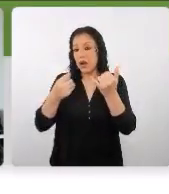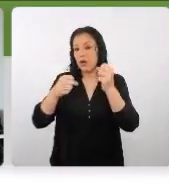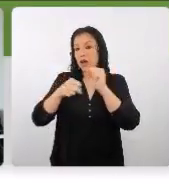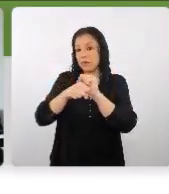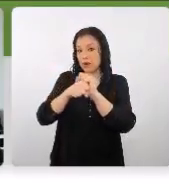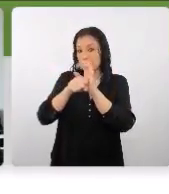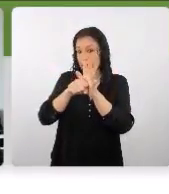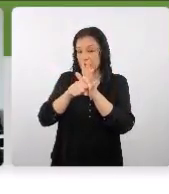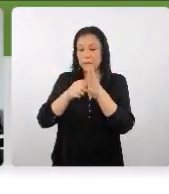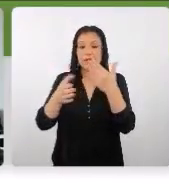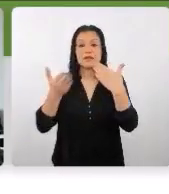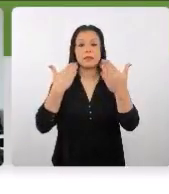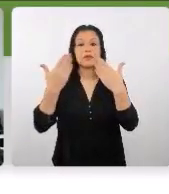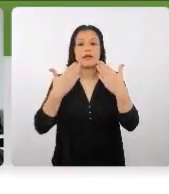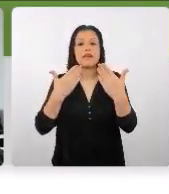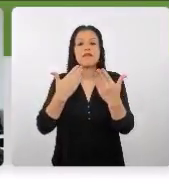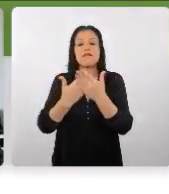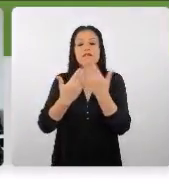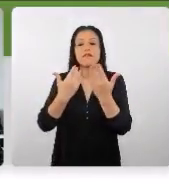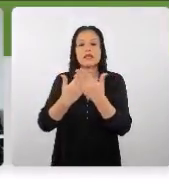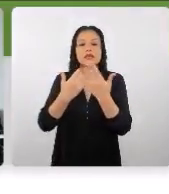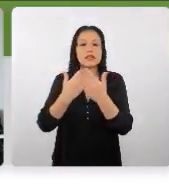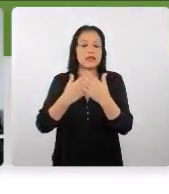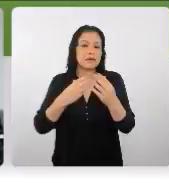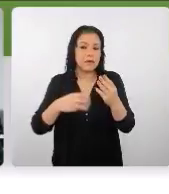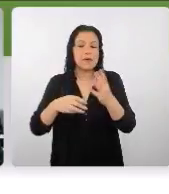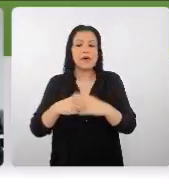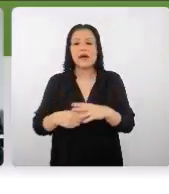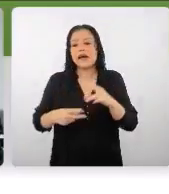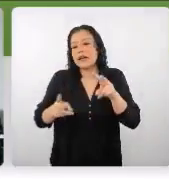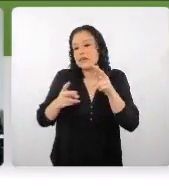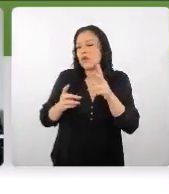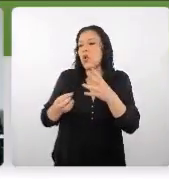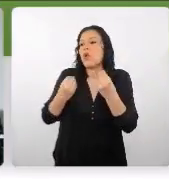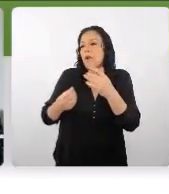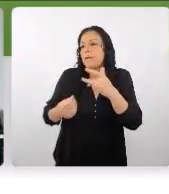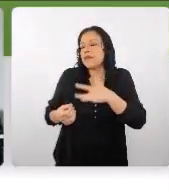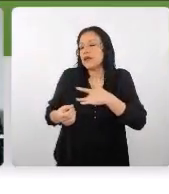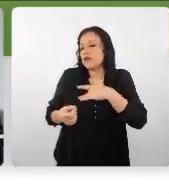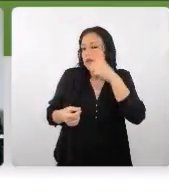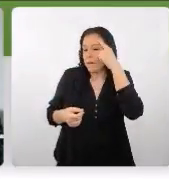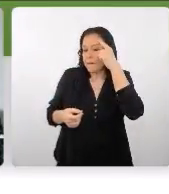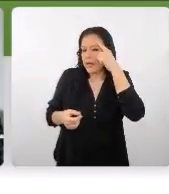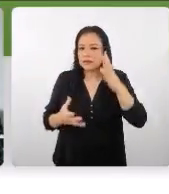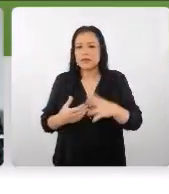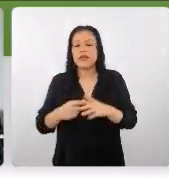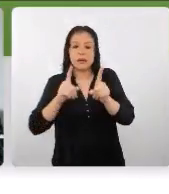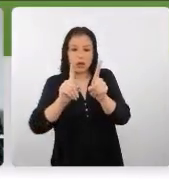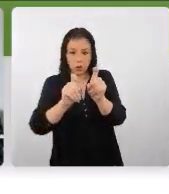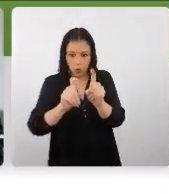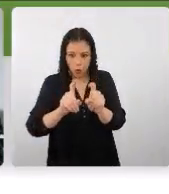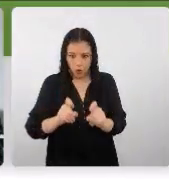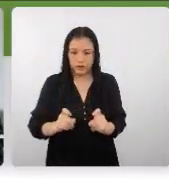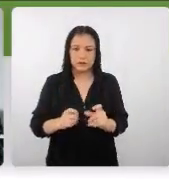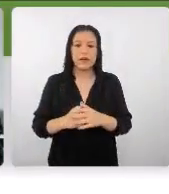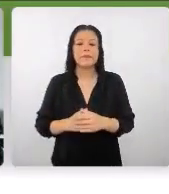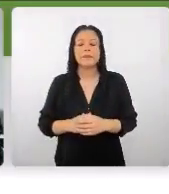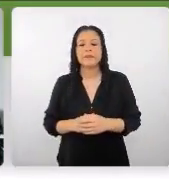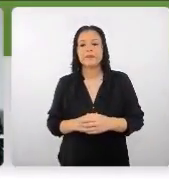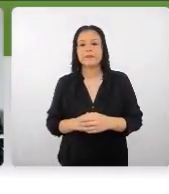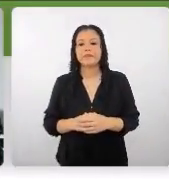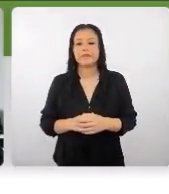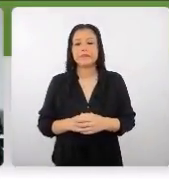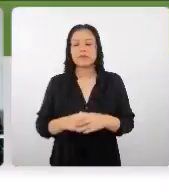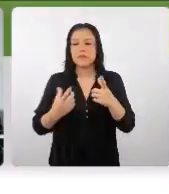pandemia estamos hablando de facilidades médicas. Es la percepción, a través de la encuesta que hemos hecho, se levanta que tienen